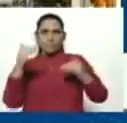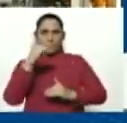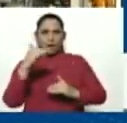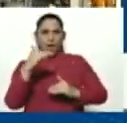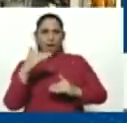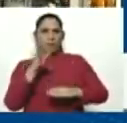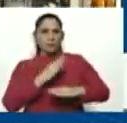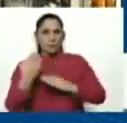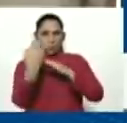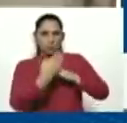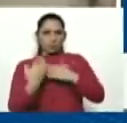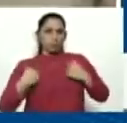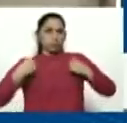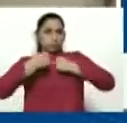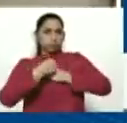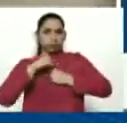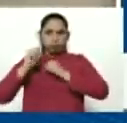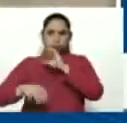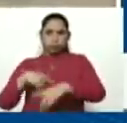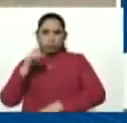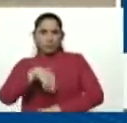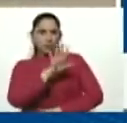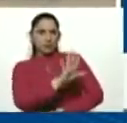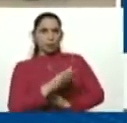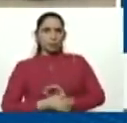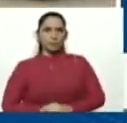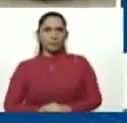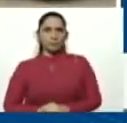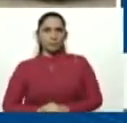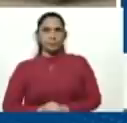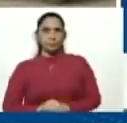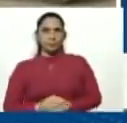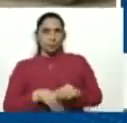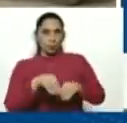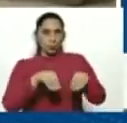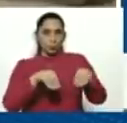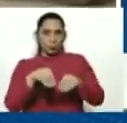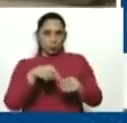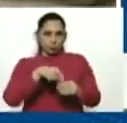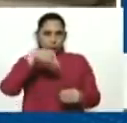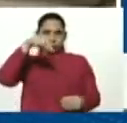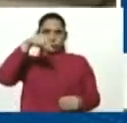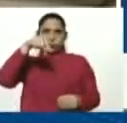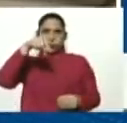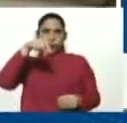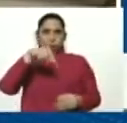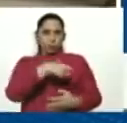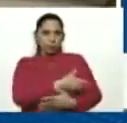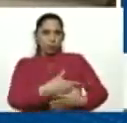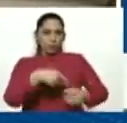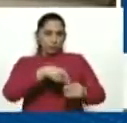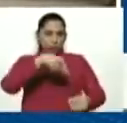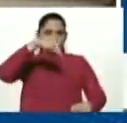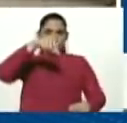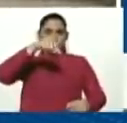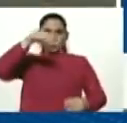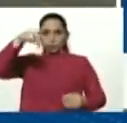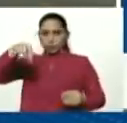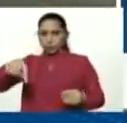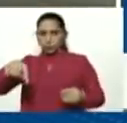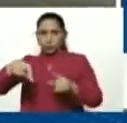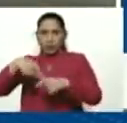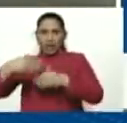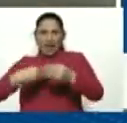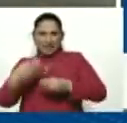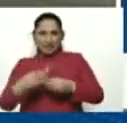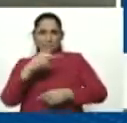batas desechables, también 5 robots para extracción de pruebas que también las utilizamos para hacer